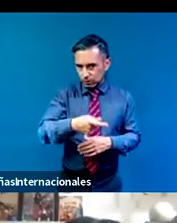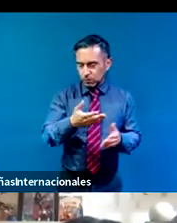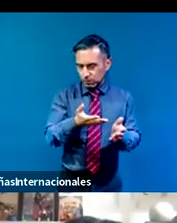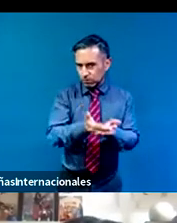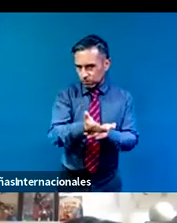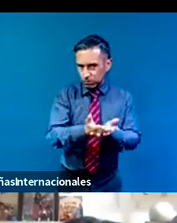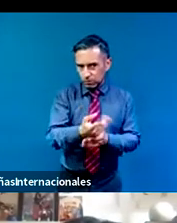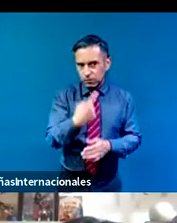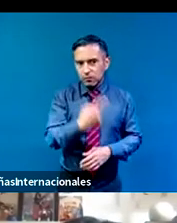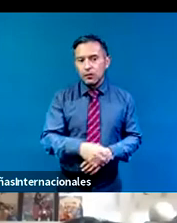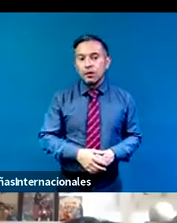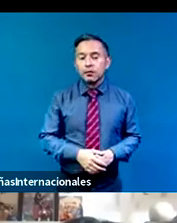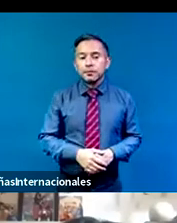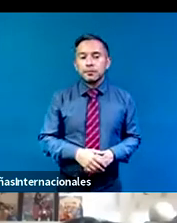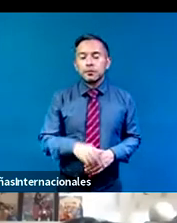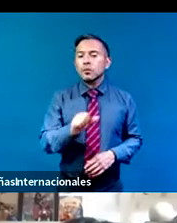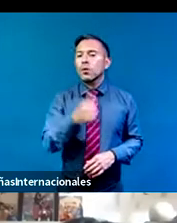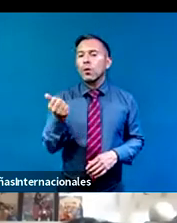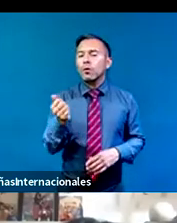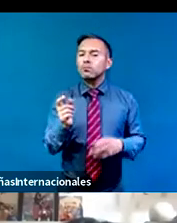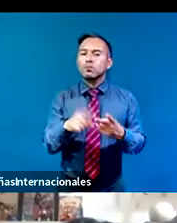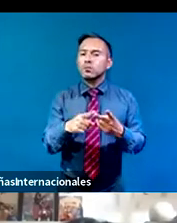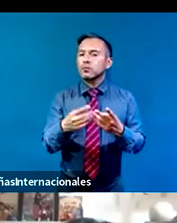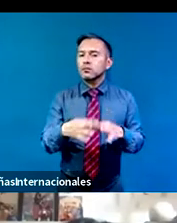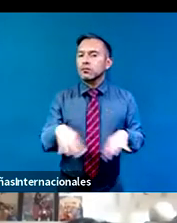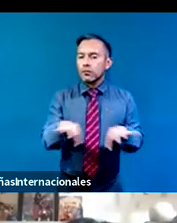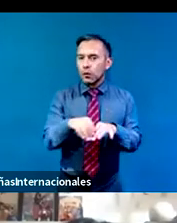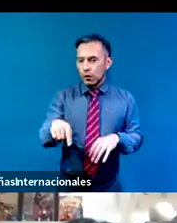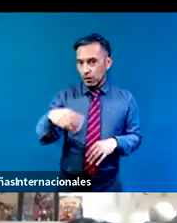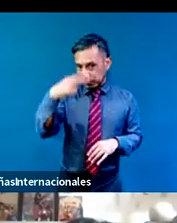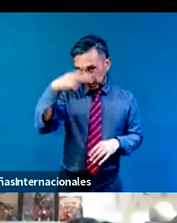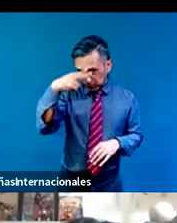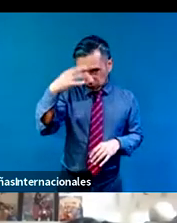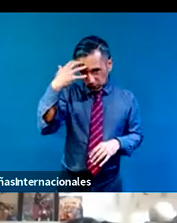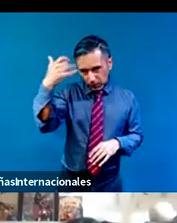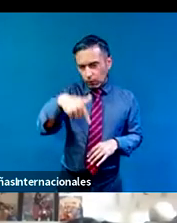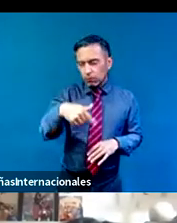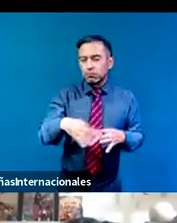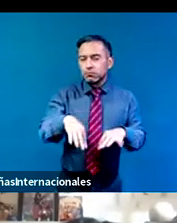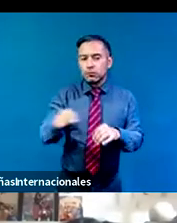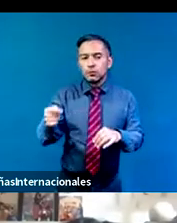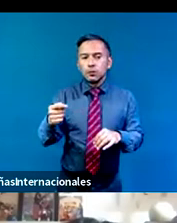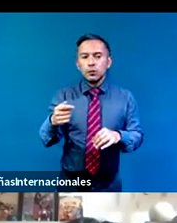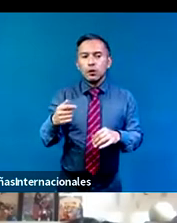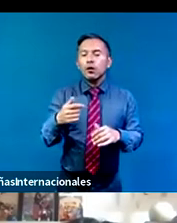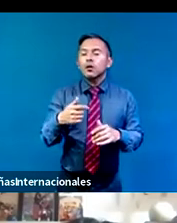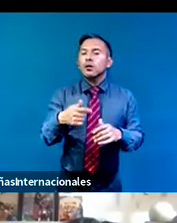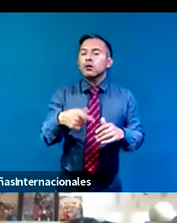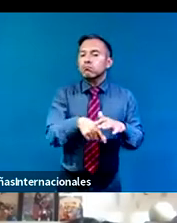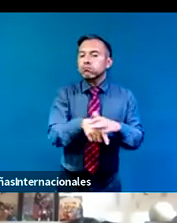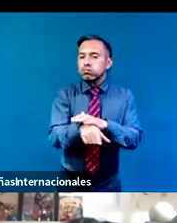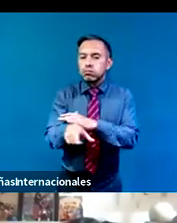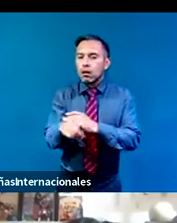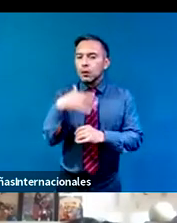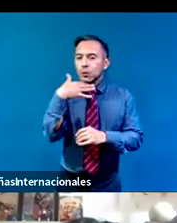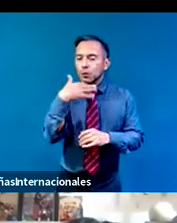Y otro punto que es muy importante que caracteriza al gobierno de México es el combate a la corrupción y la cero tolerancia a la impunidad,